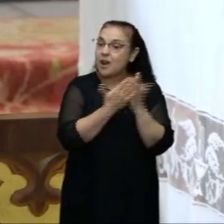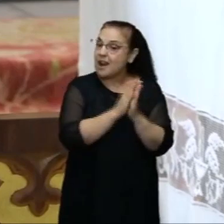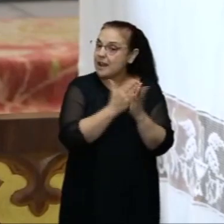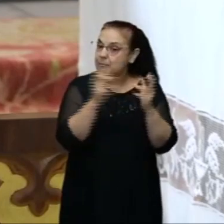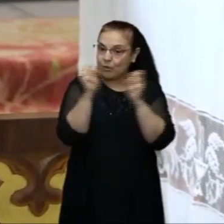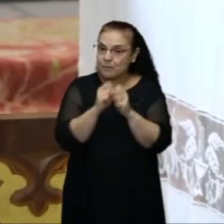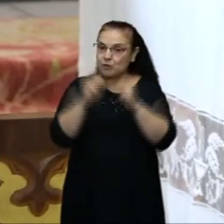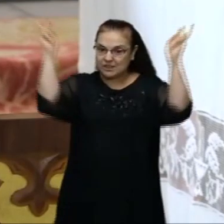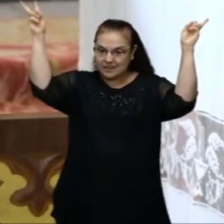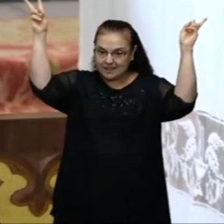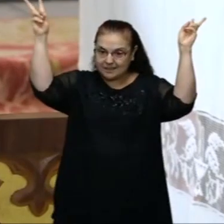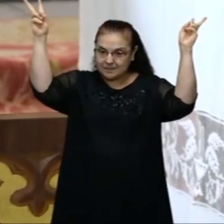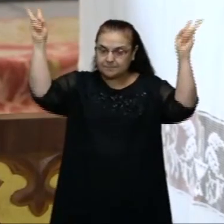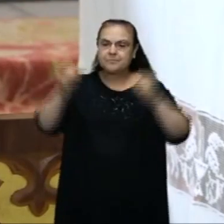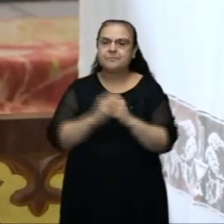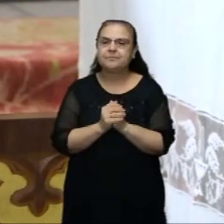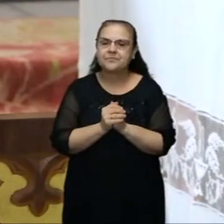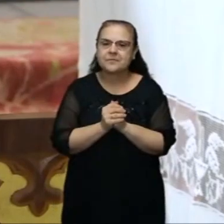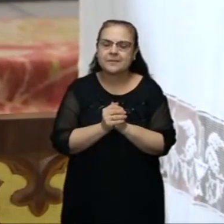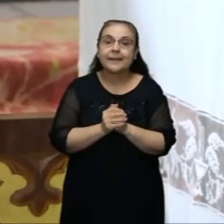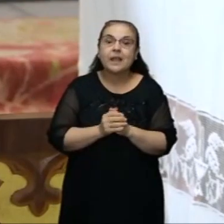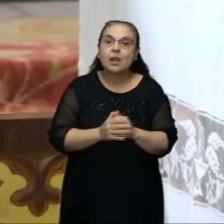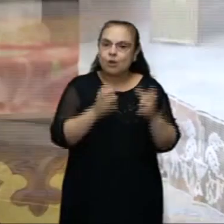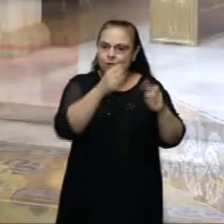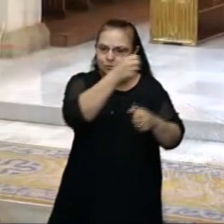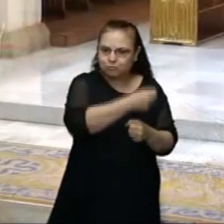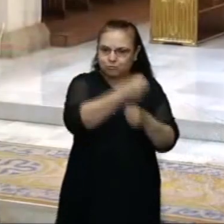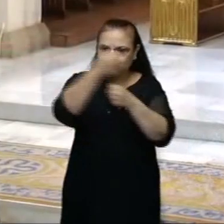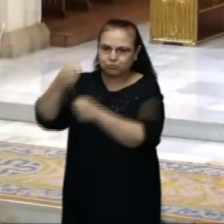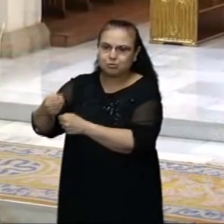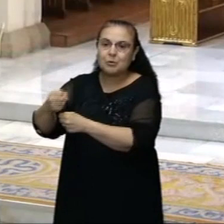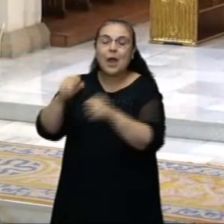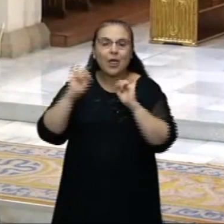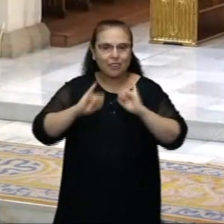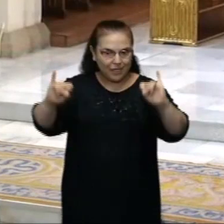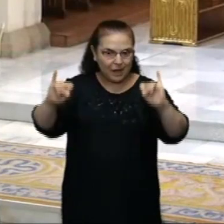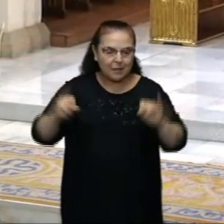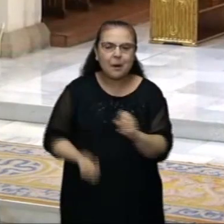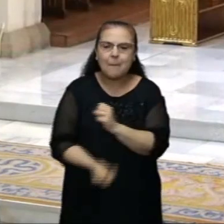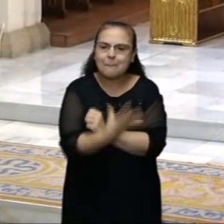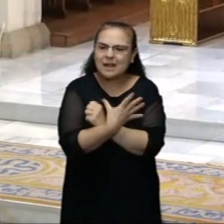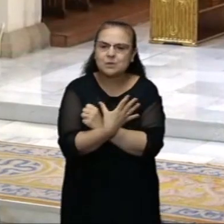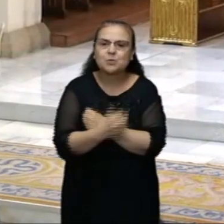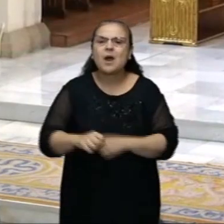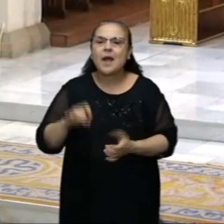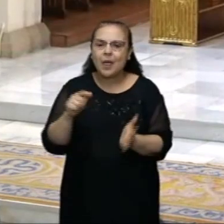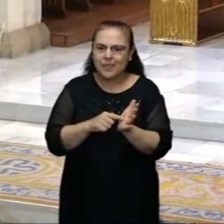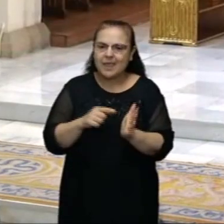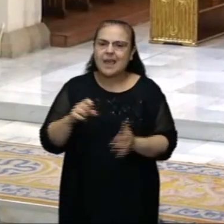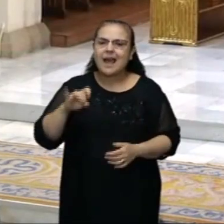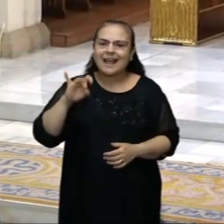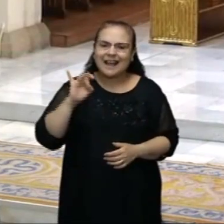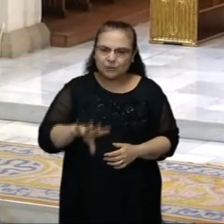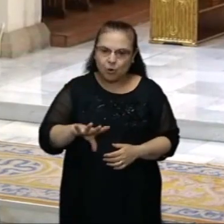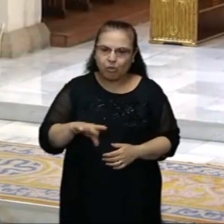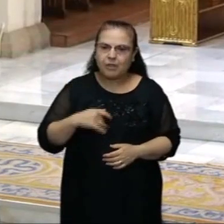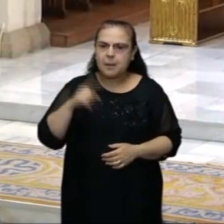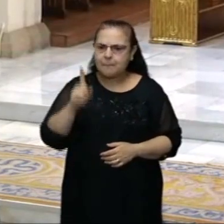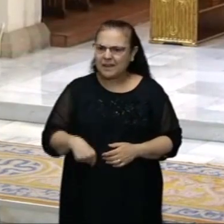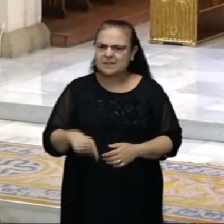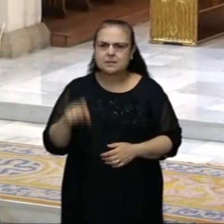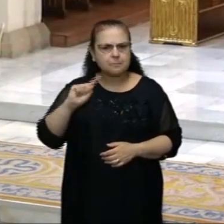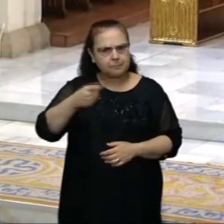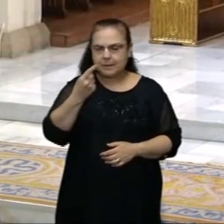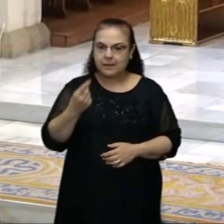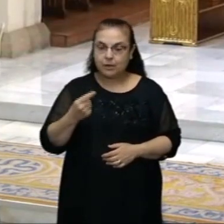Moisés. Los repatriados celebraron la Pascua el día 14 del mes primero. Los sacerdotes y los